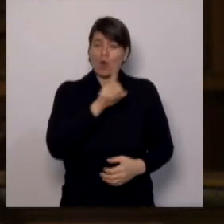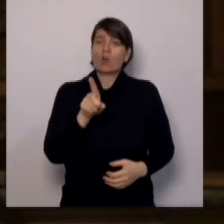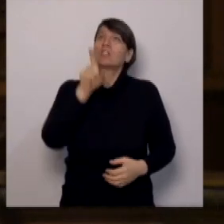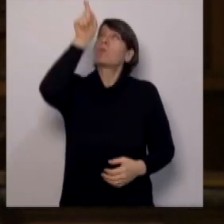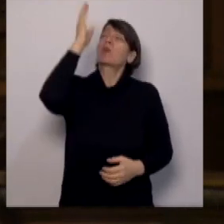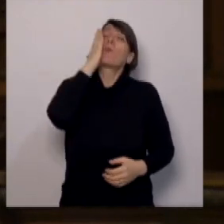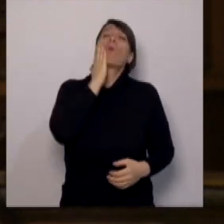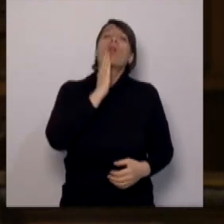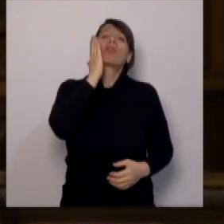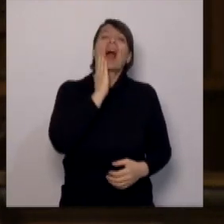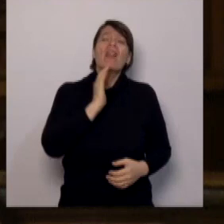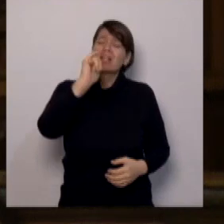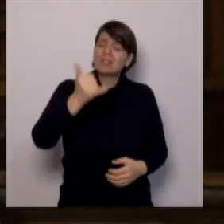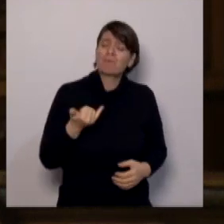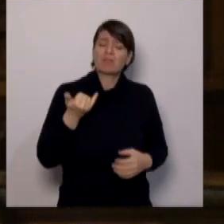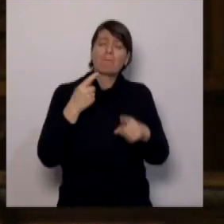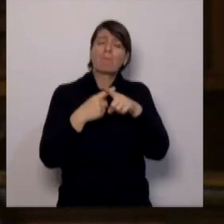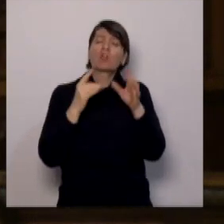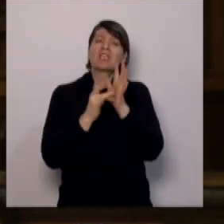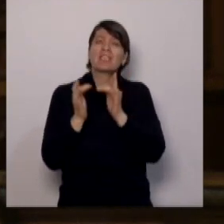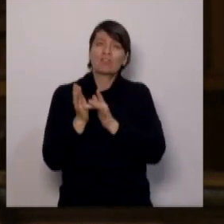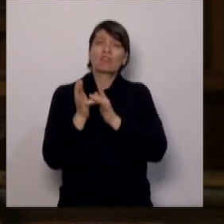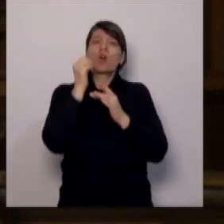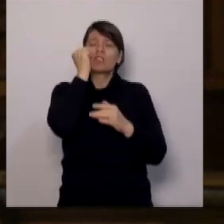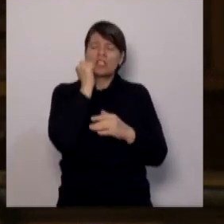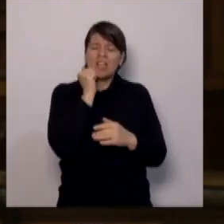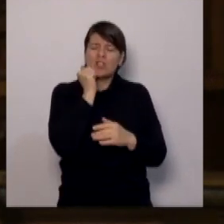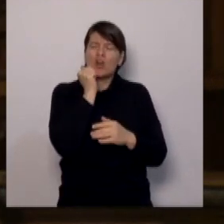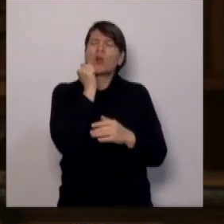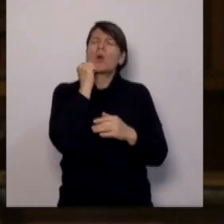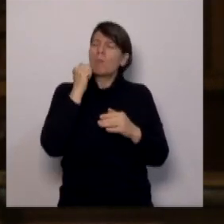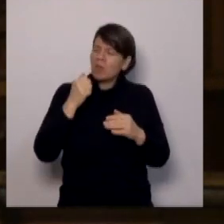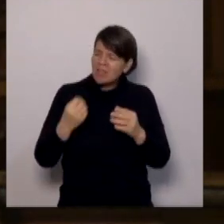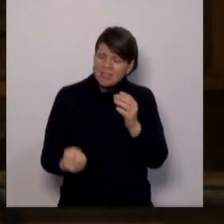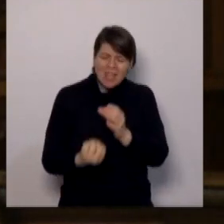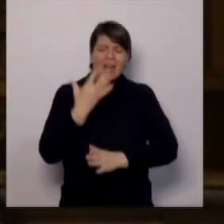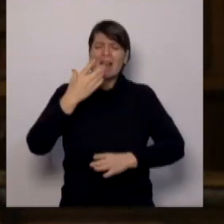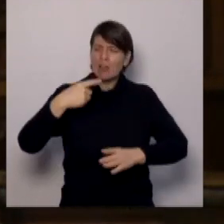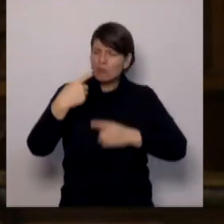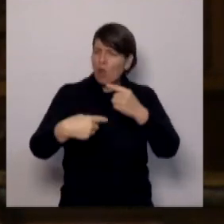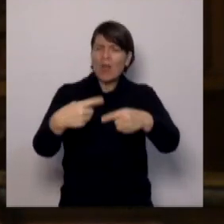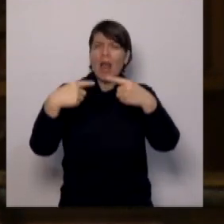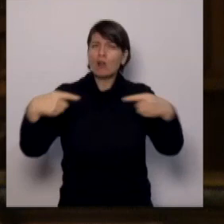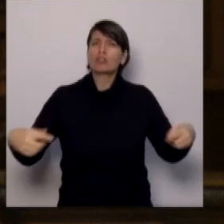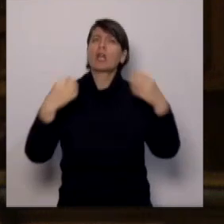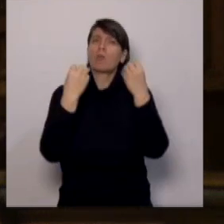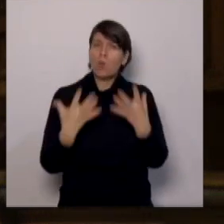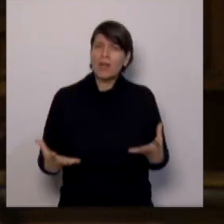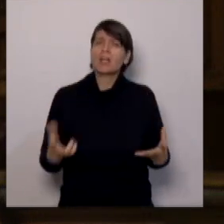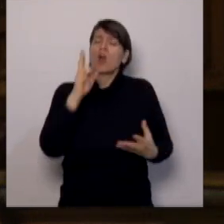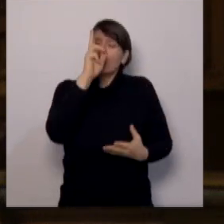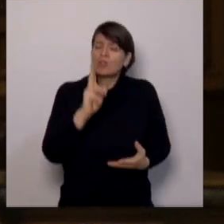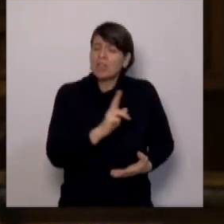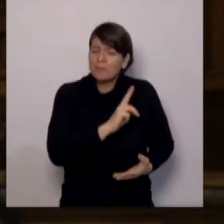tu bondad, por Cristo Señor nuestro, por quien sigues creando todos los bienes, los